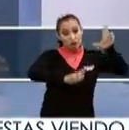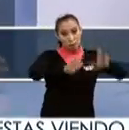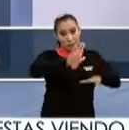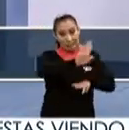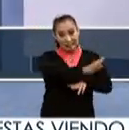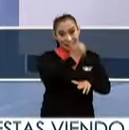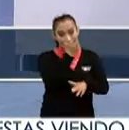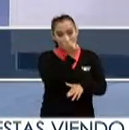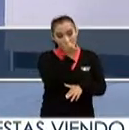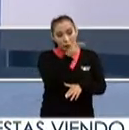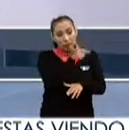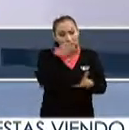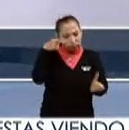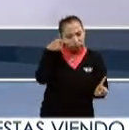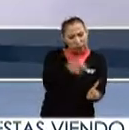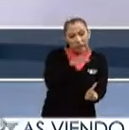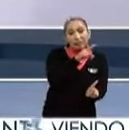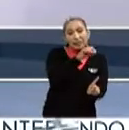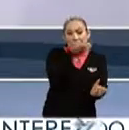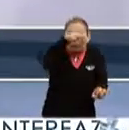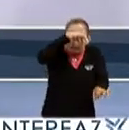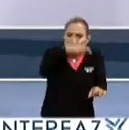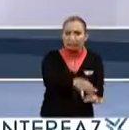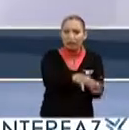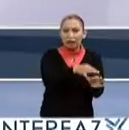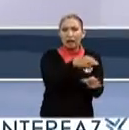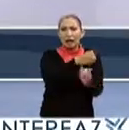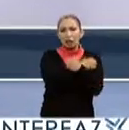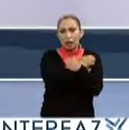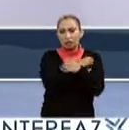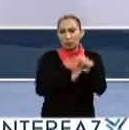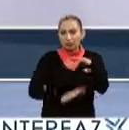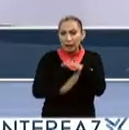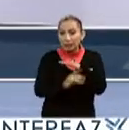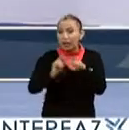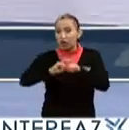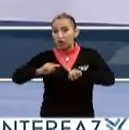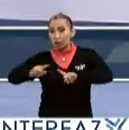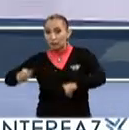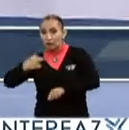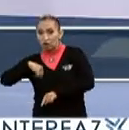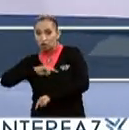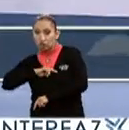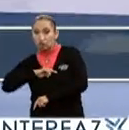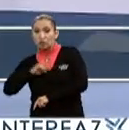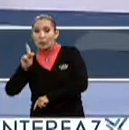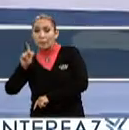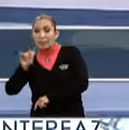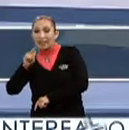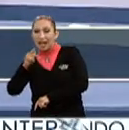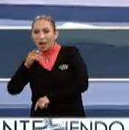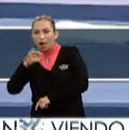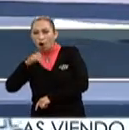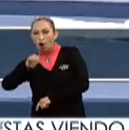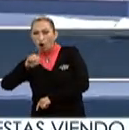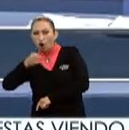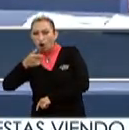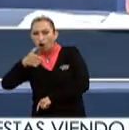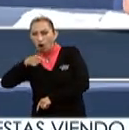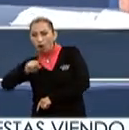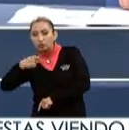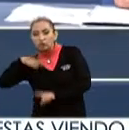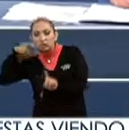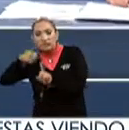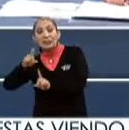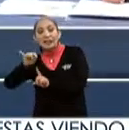se centran en la didáctica específica de la educación básica, a diferencia de nosotros, que como pedagogos nos centramos en